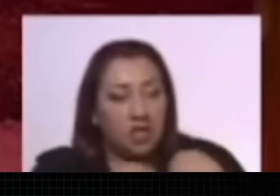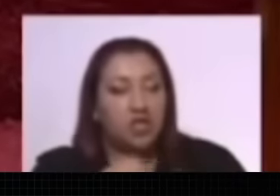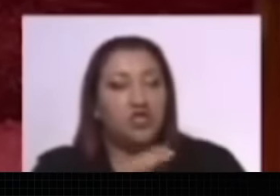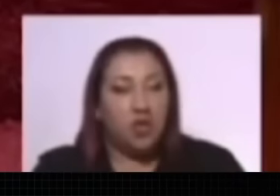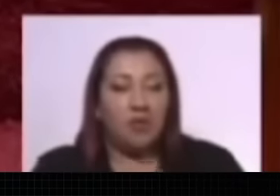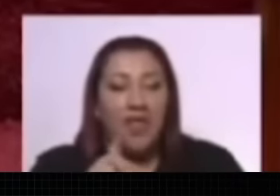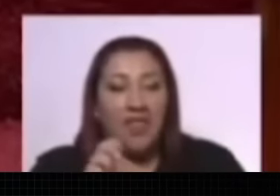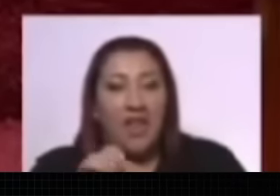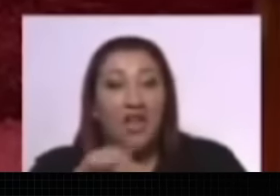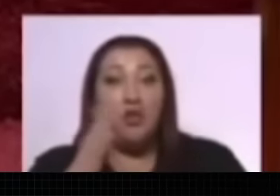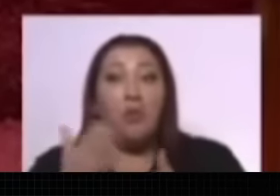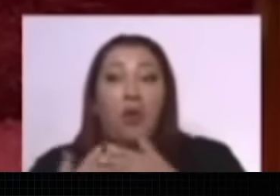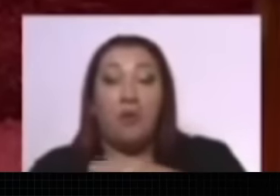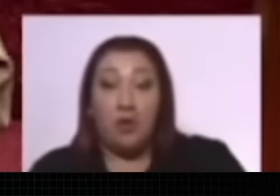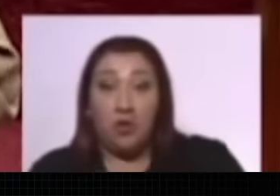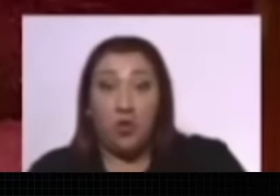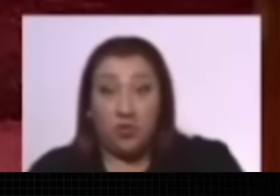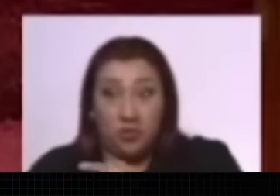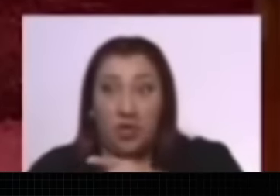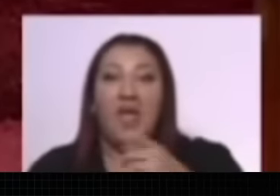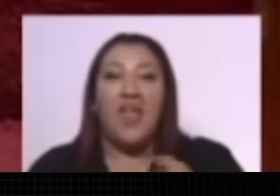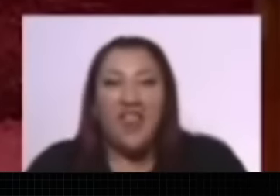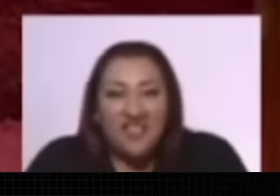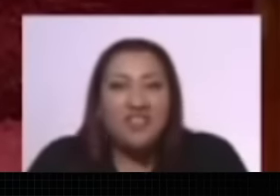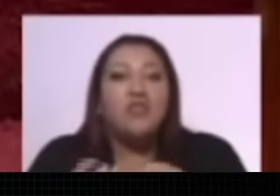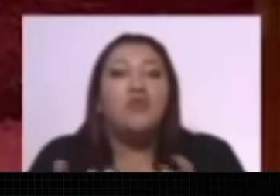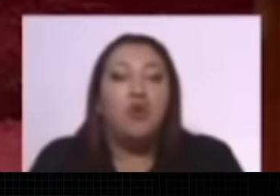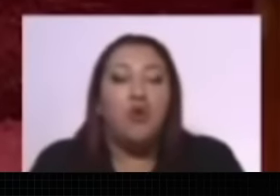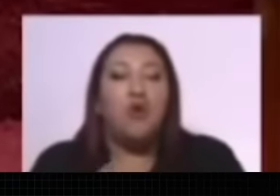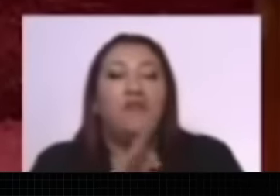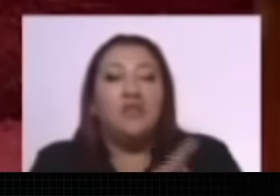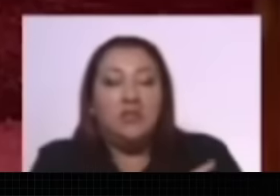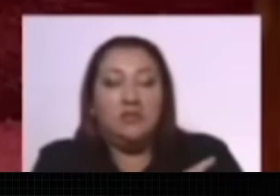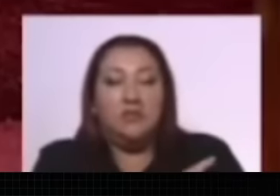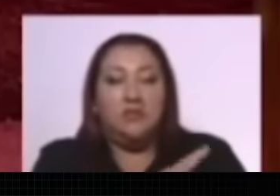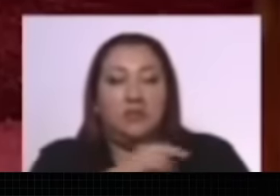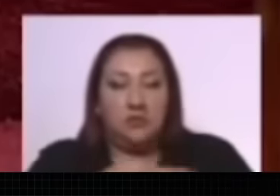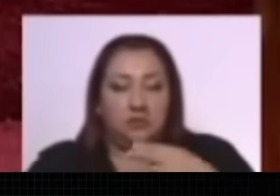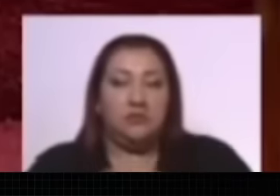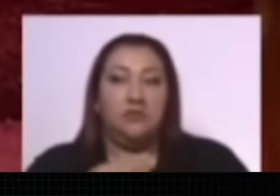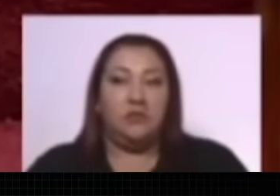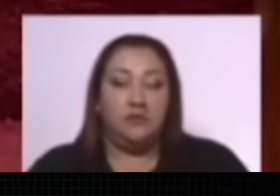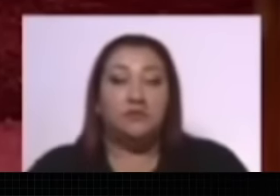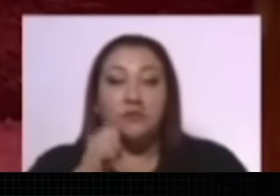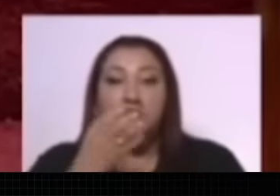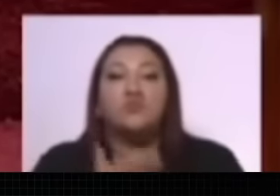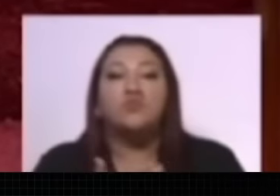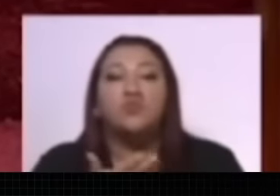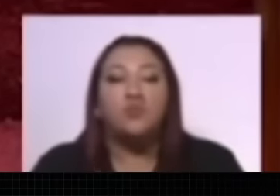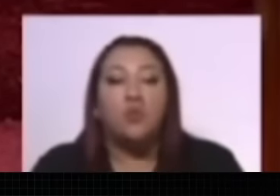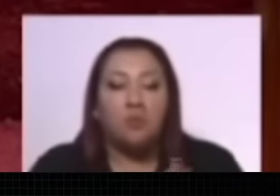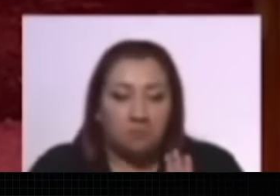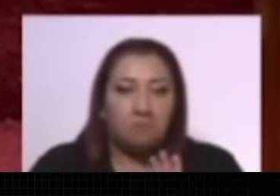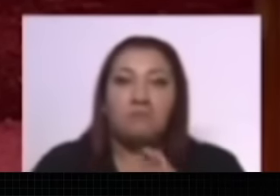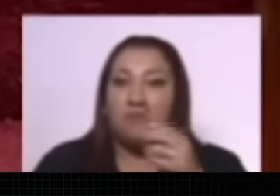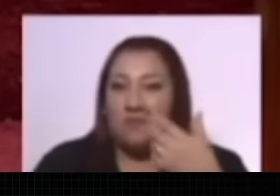delitos anticorrupción remitió a la Fiscalía de la Nación evidencia